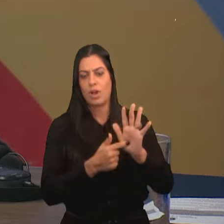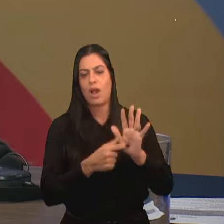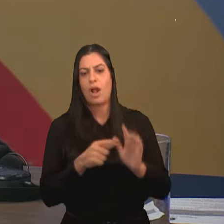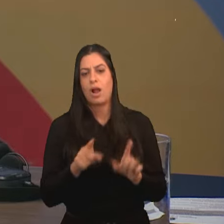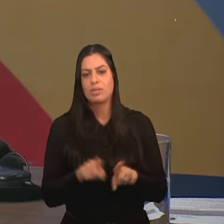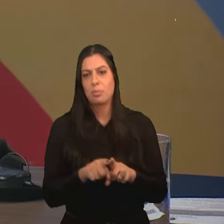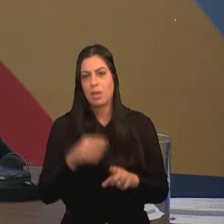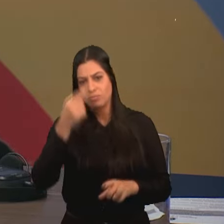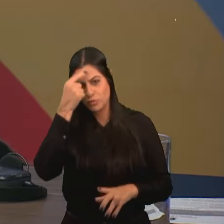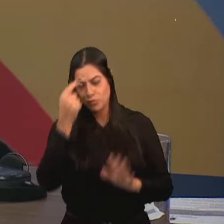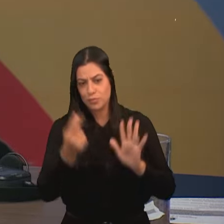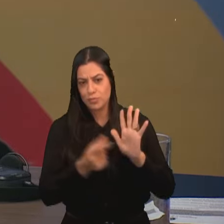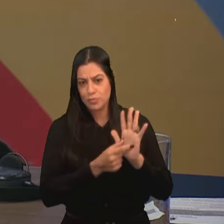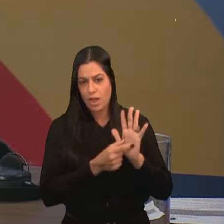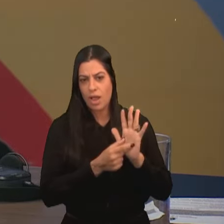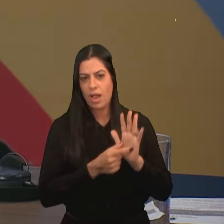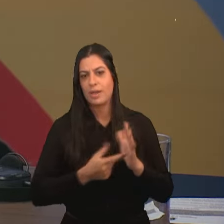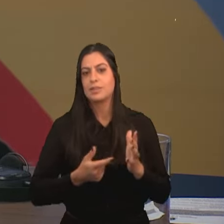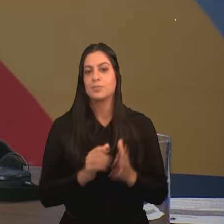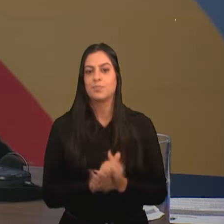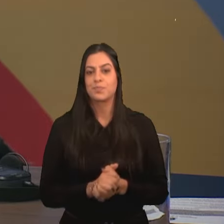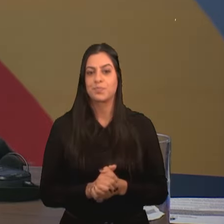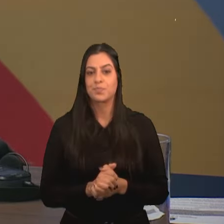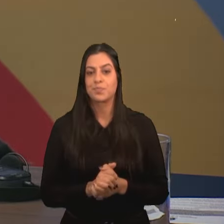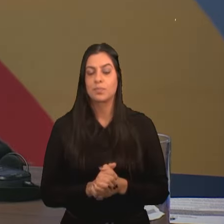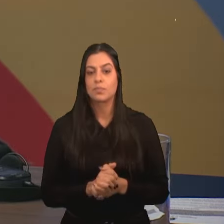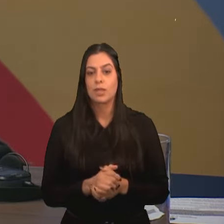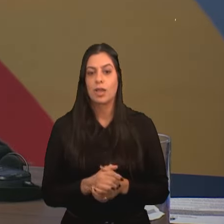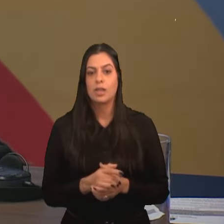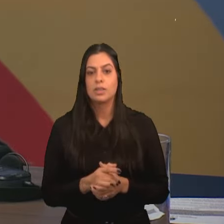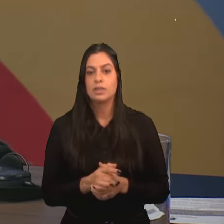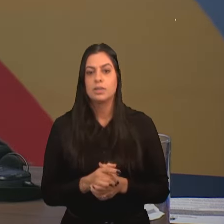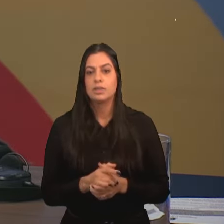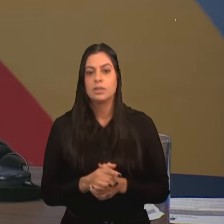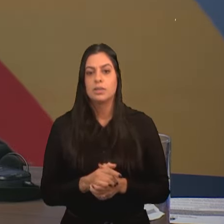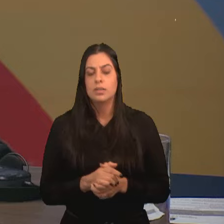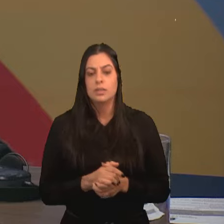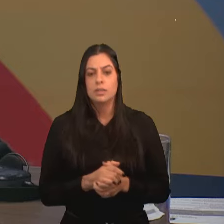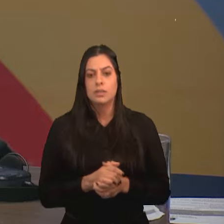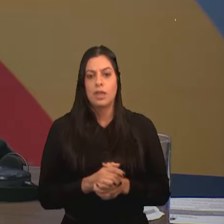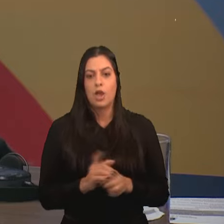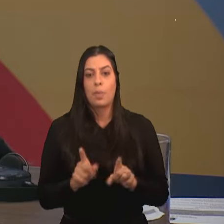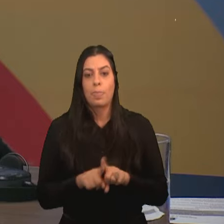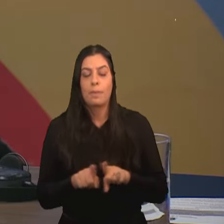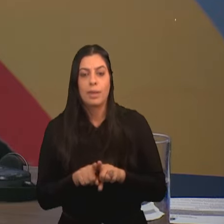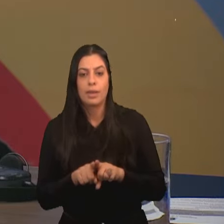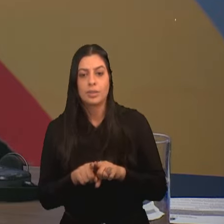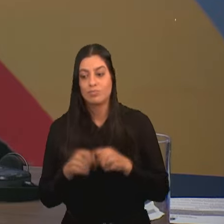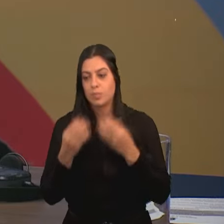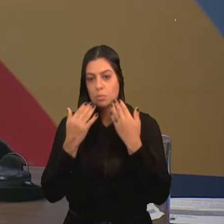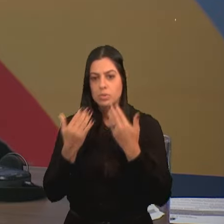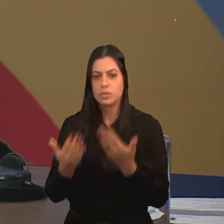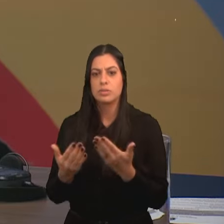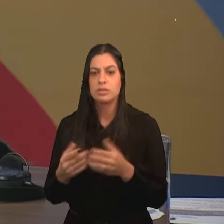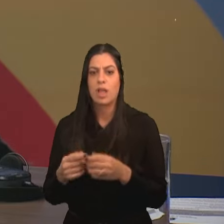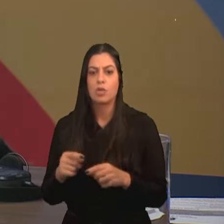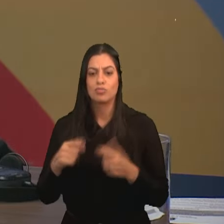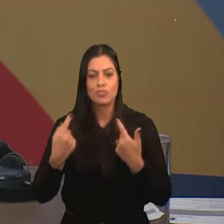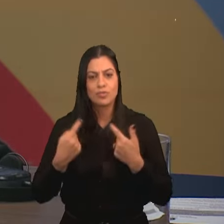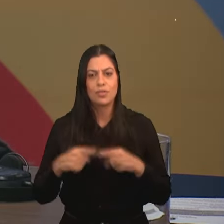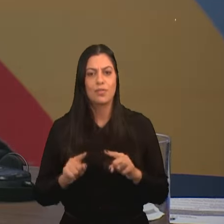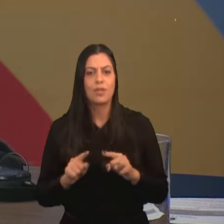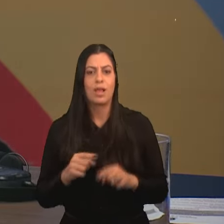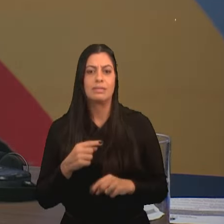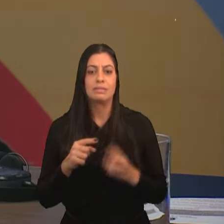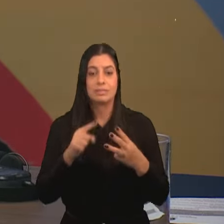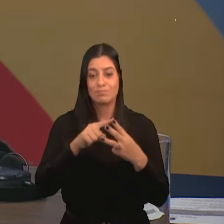flujo de la inteligencia artificial. Y como tengo solo 5 minutos, quería solo consolidar, veo que nuestros